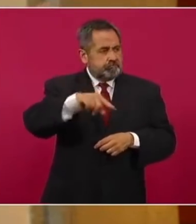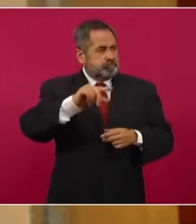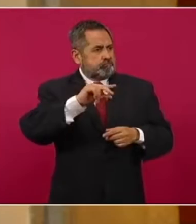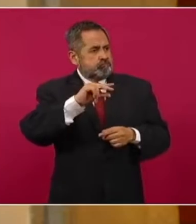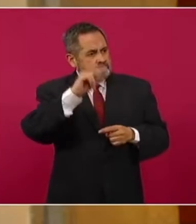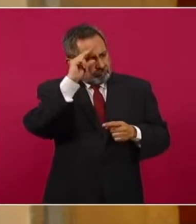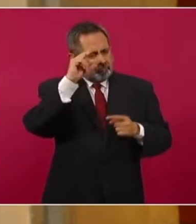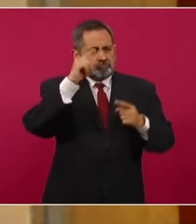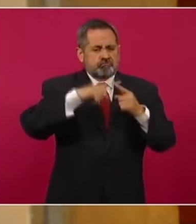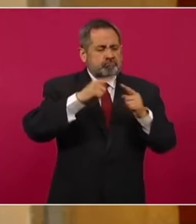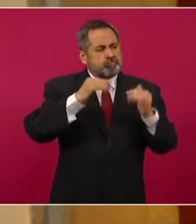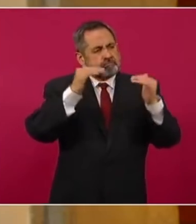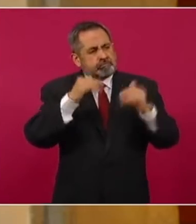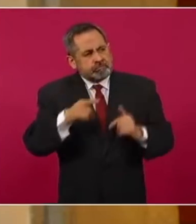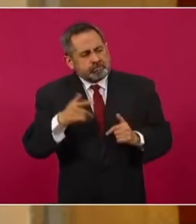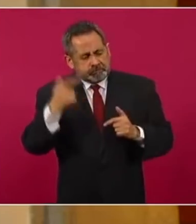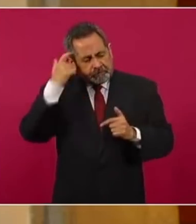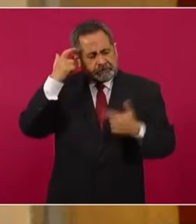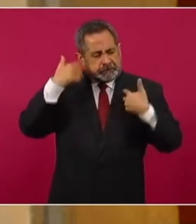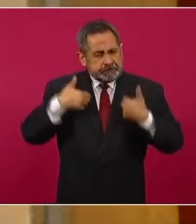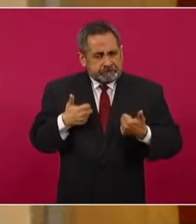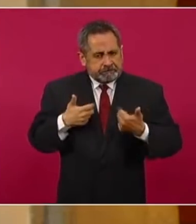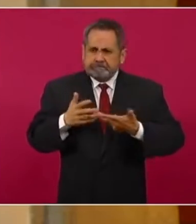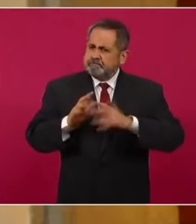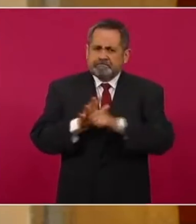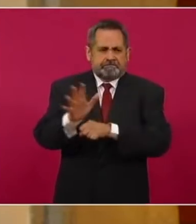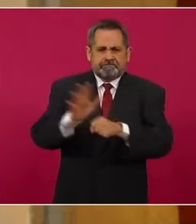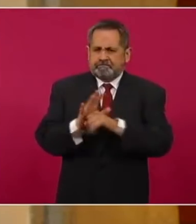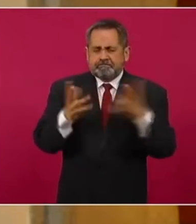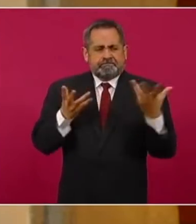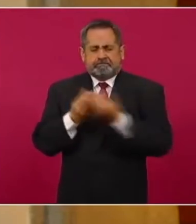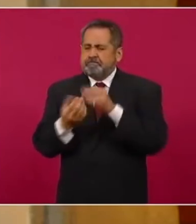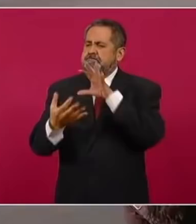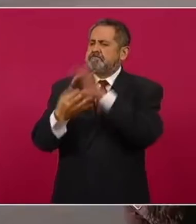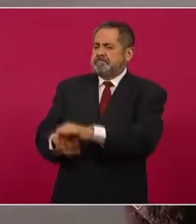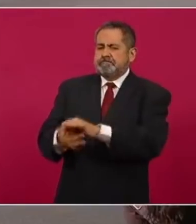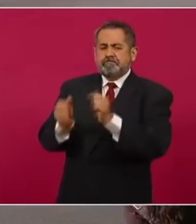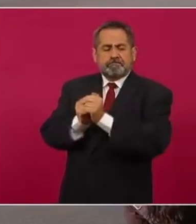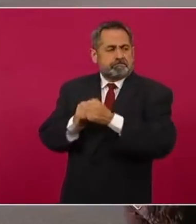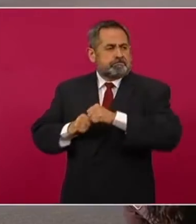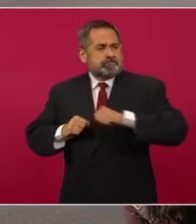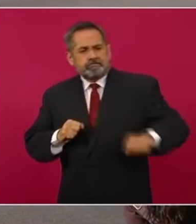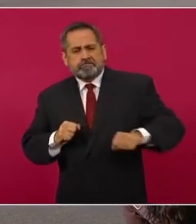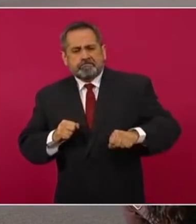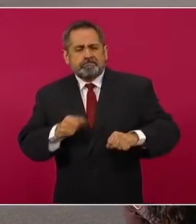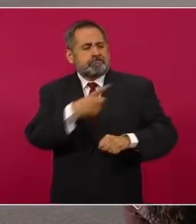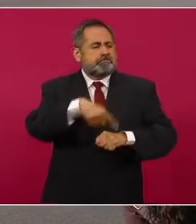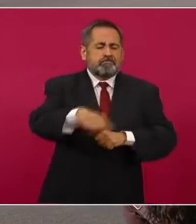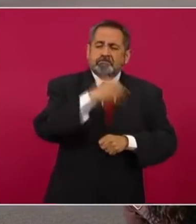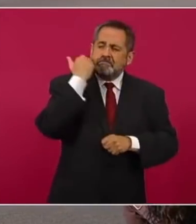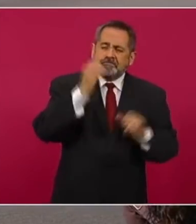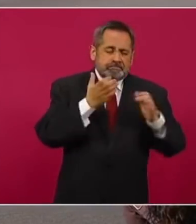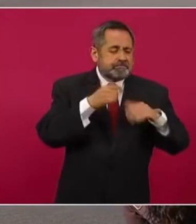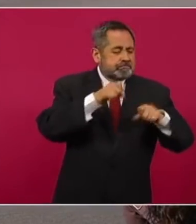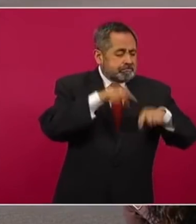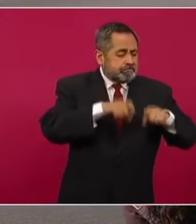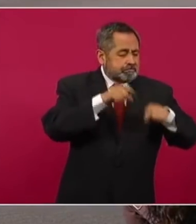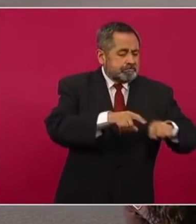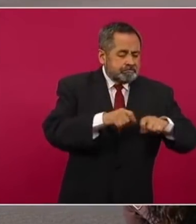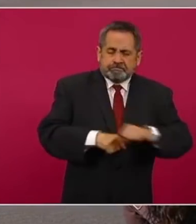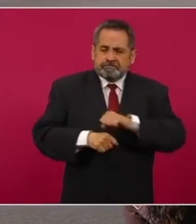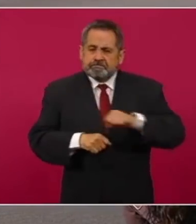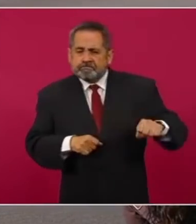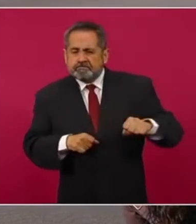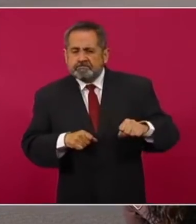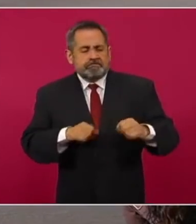y alta. Y con eso basta para enfrentar a las fuerzas conservadoras, para